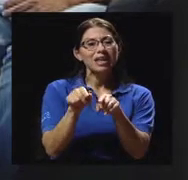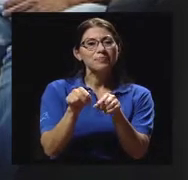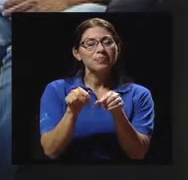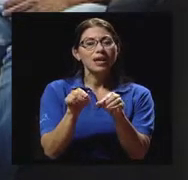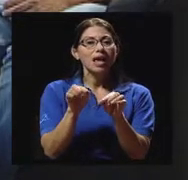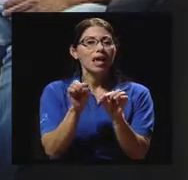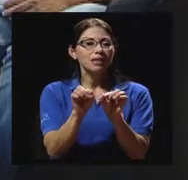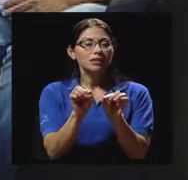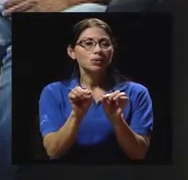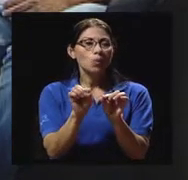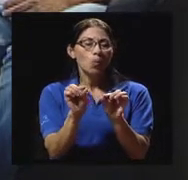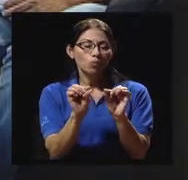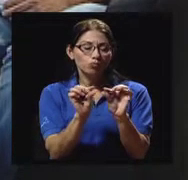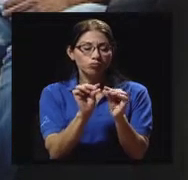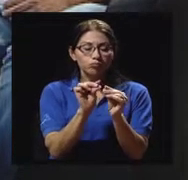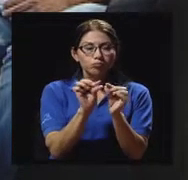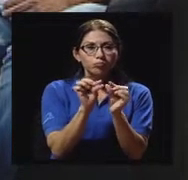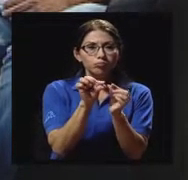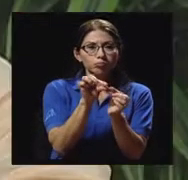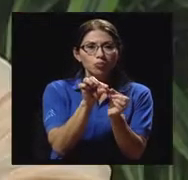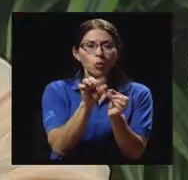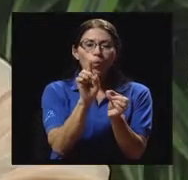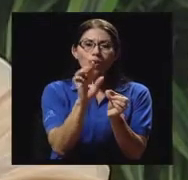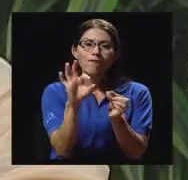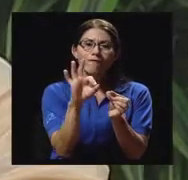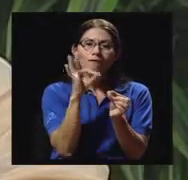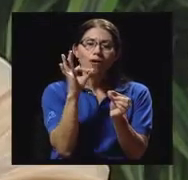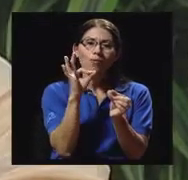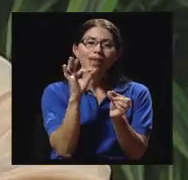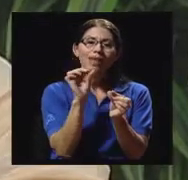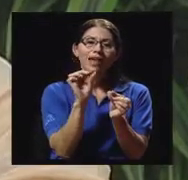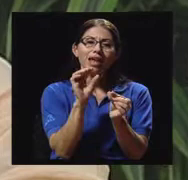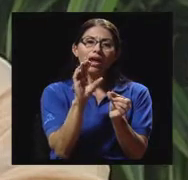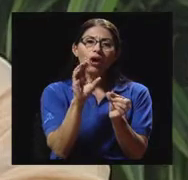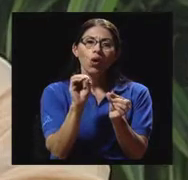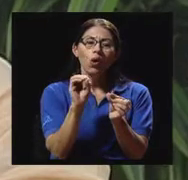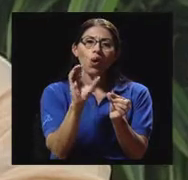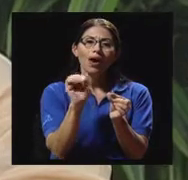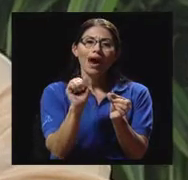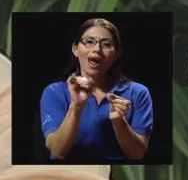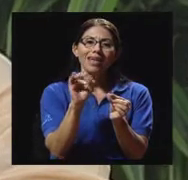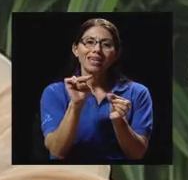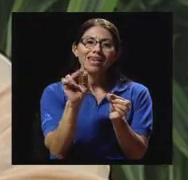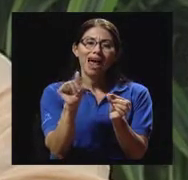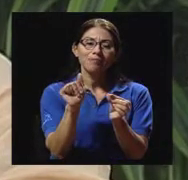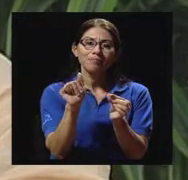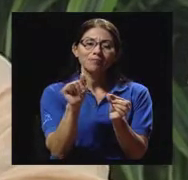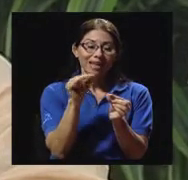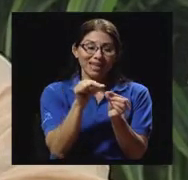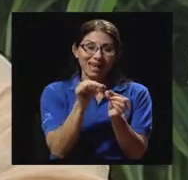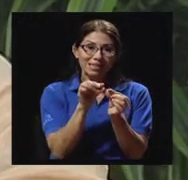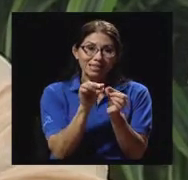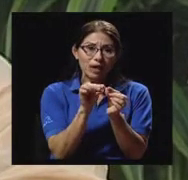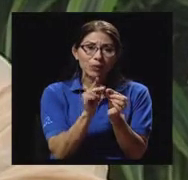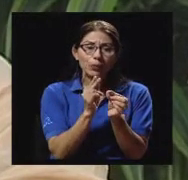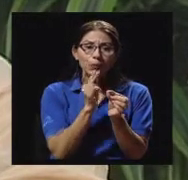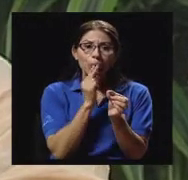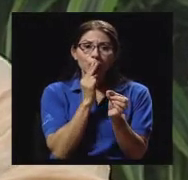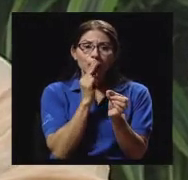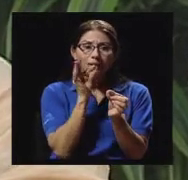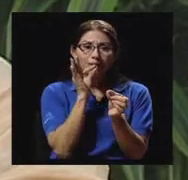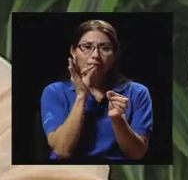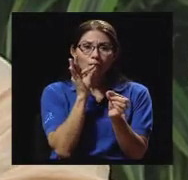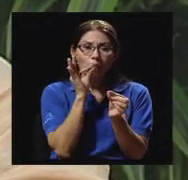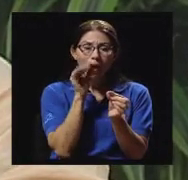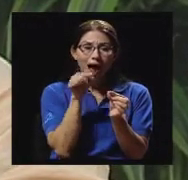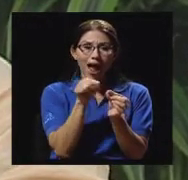forma de cocaína que se fuma, y sabemos que está asociado en